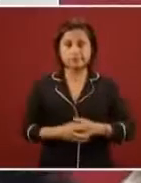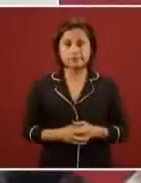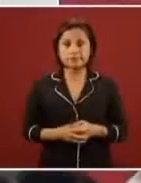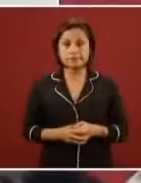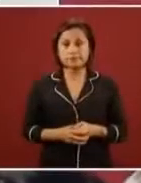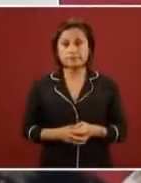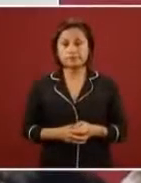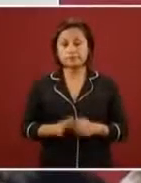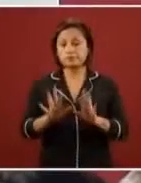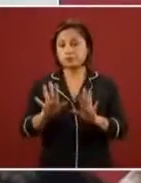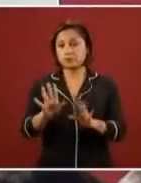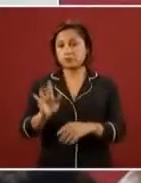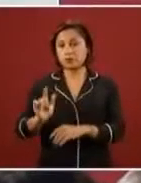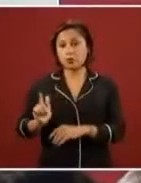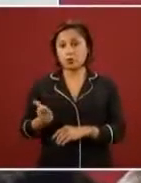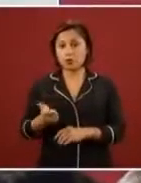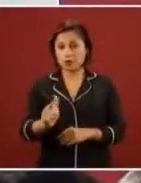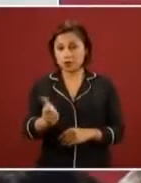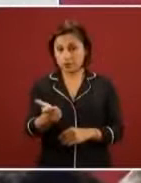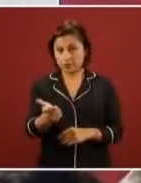En Guanajuato,